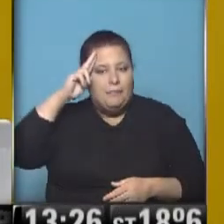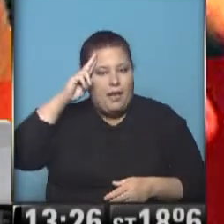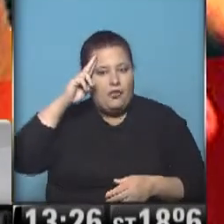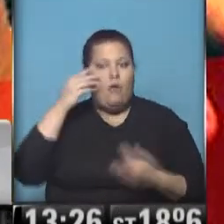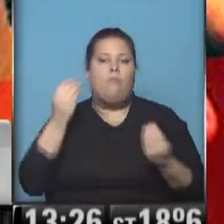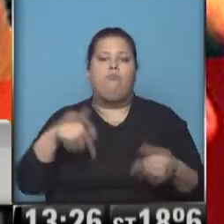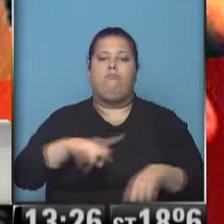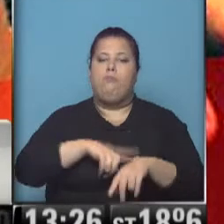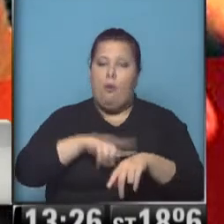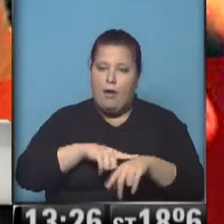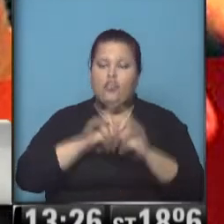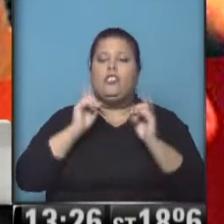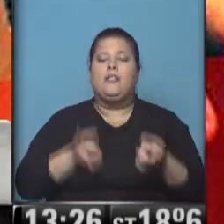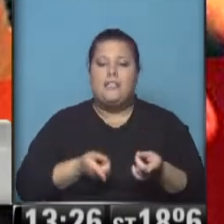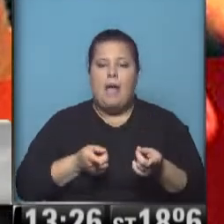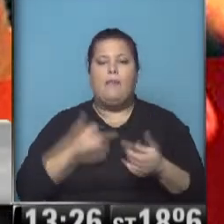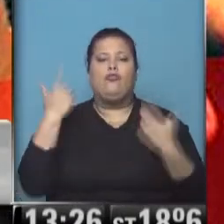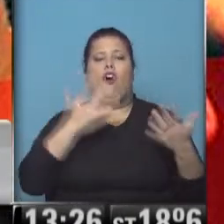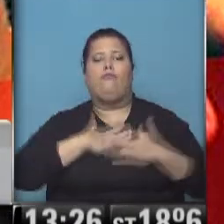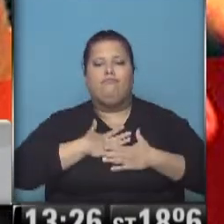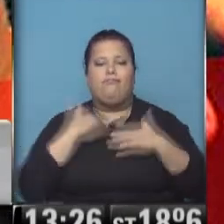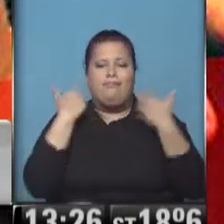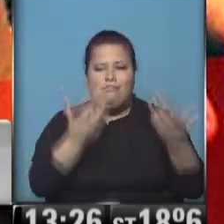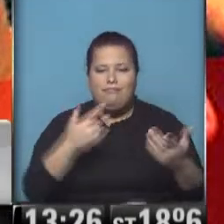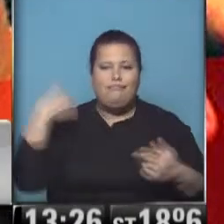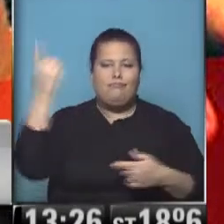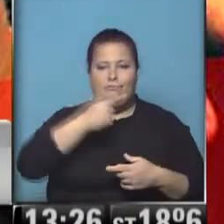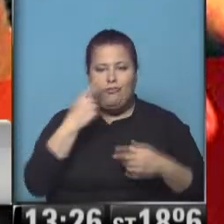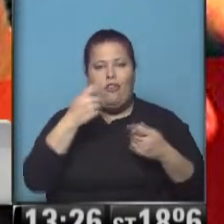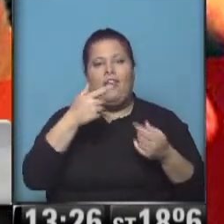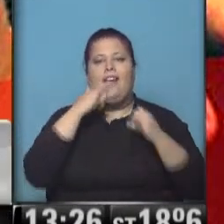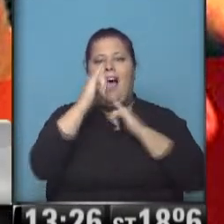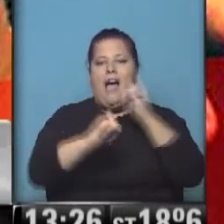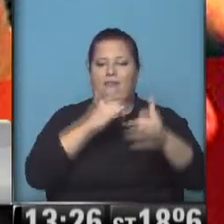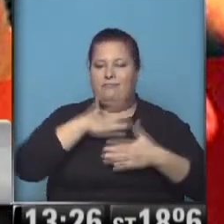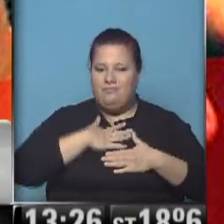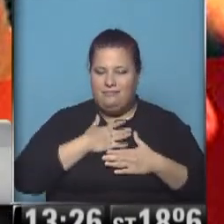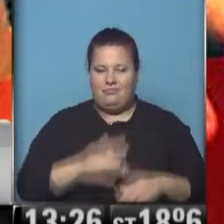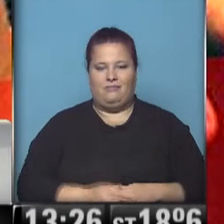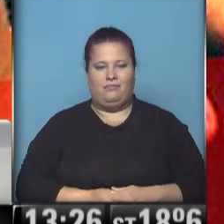por este momento, como también todas las muestras de cariño y afecto que nos hicieron llegar.